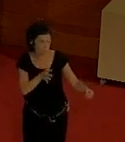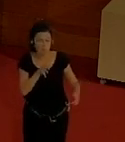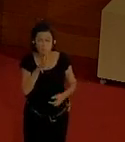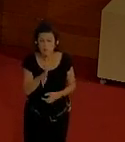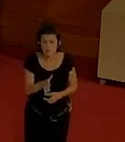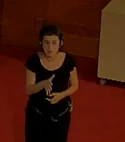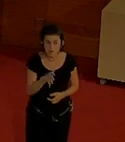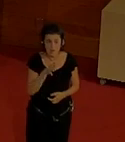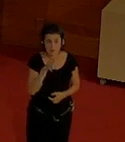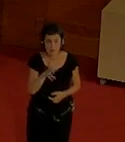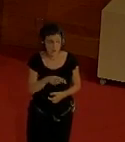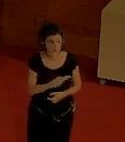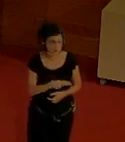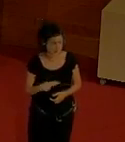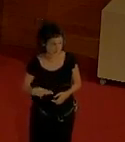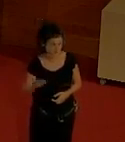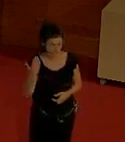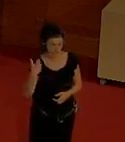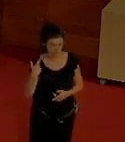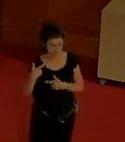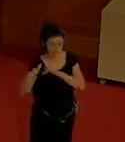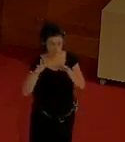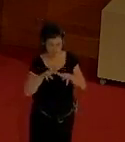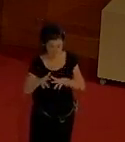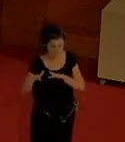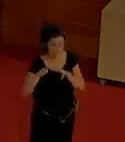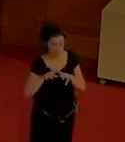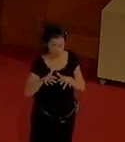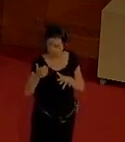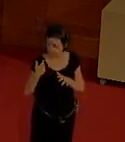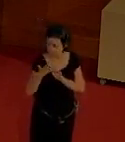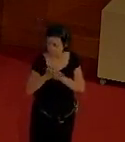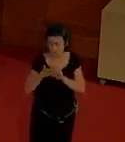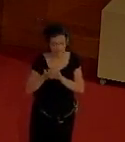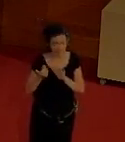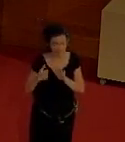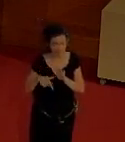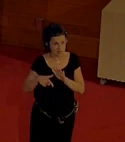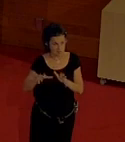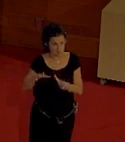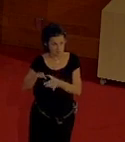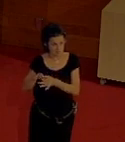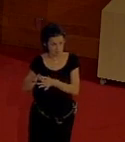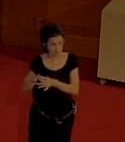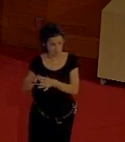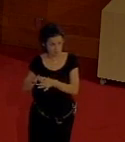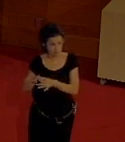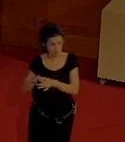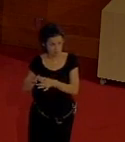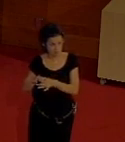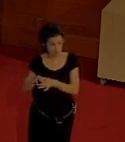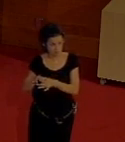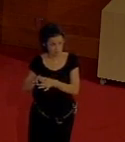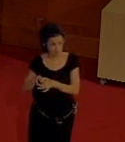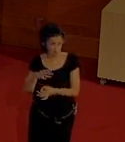parte del juego del cortejo que he mencionado ya del cortejo que he mencionado ya antes en relación con esa confrontación